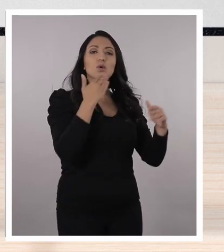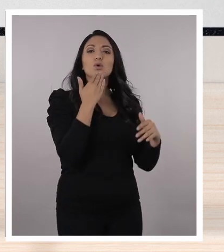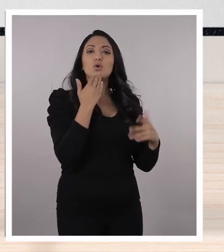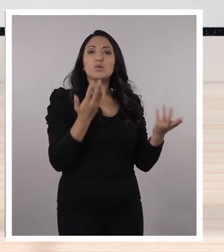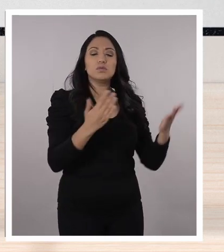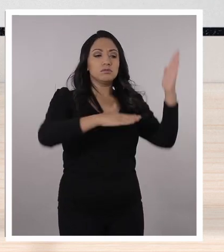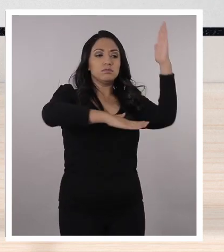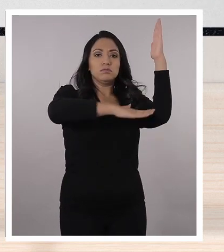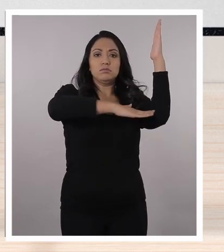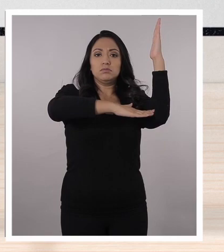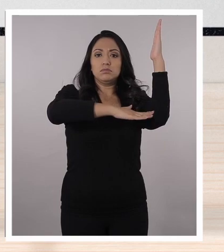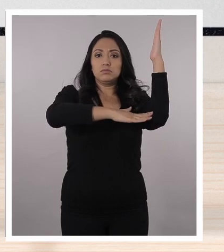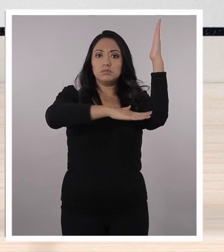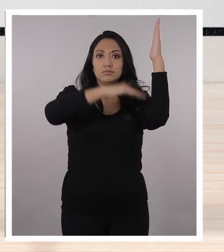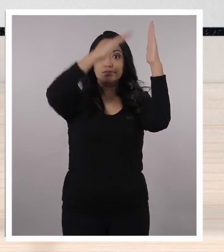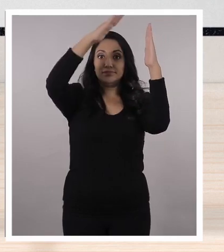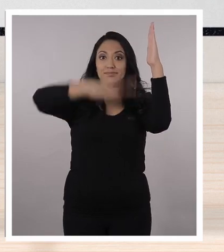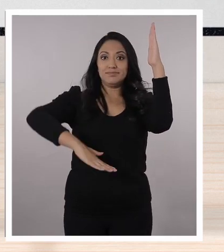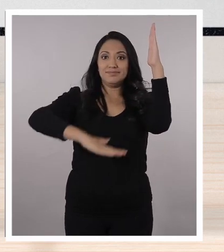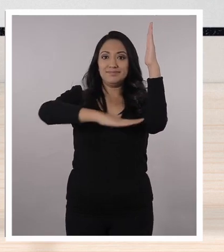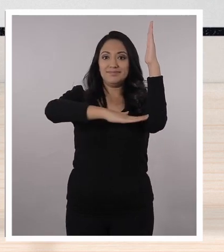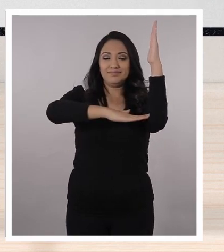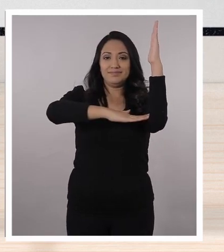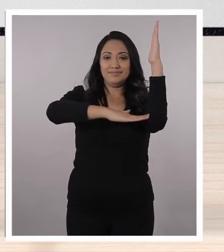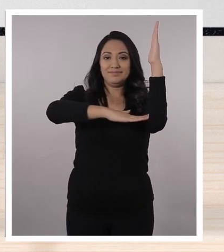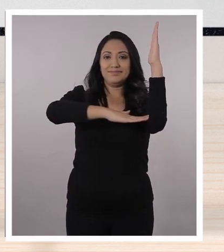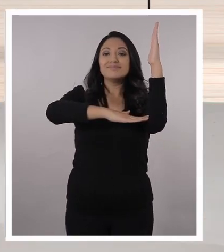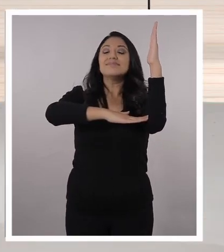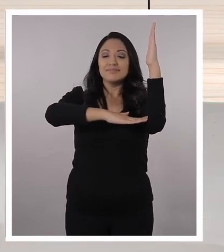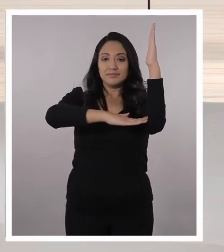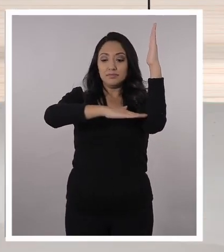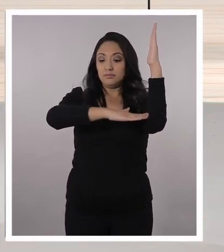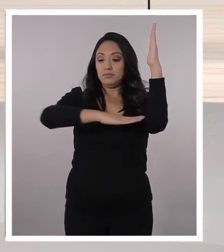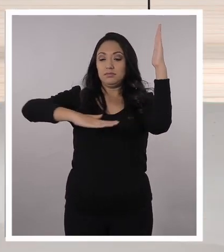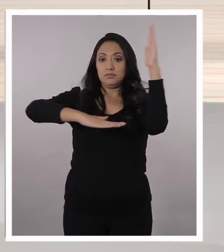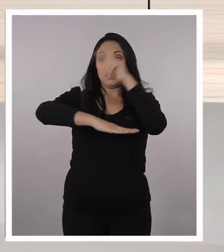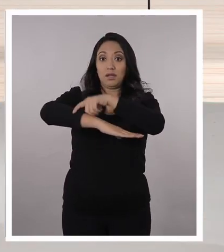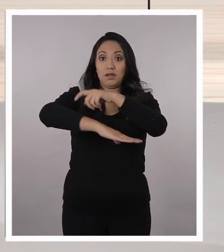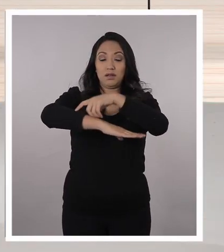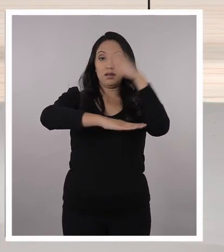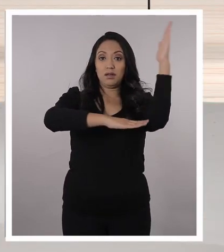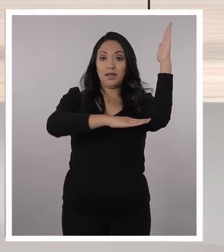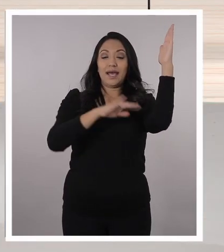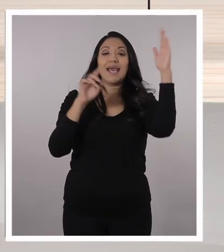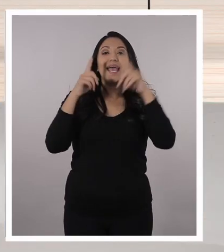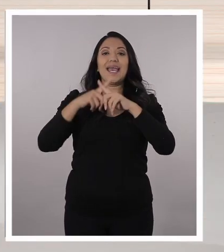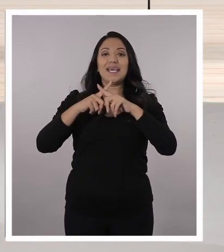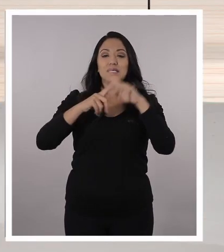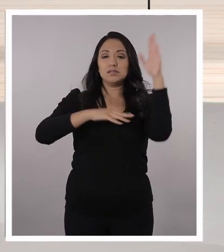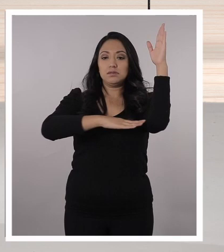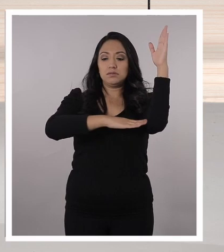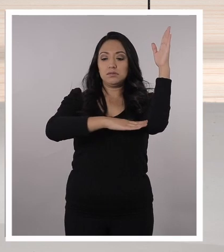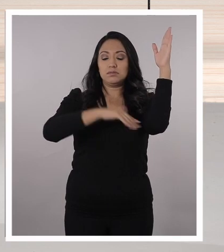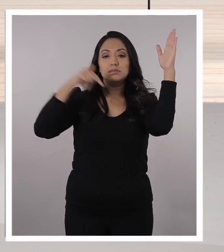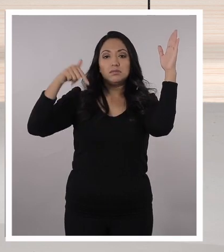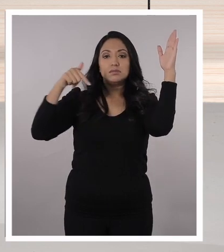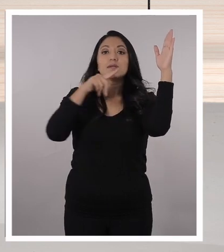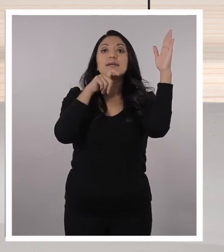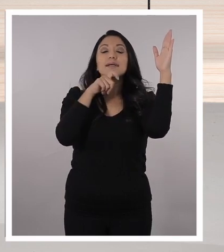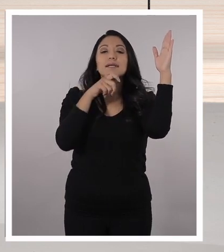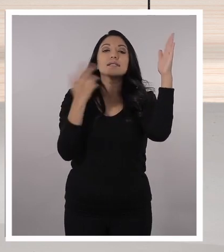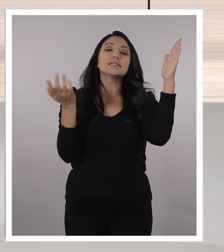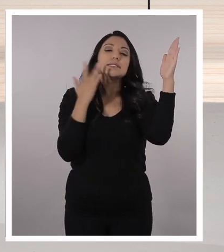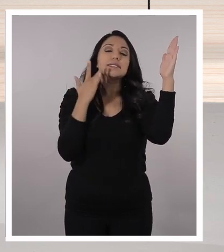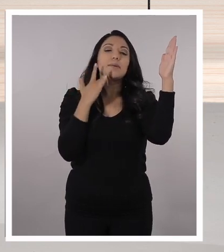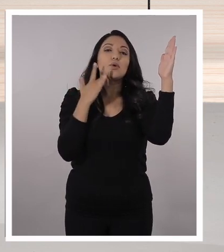barras, debemos siempre tener listo nuestro plano cartesiano. En el eje de las X, ¿qué va a ir? La variable de investigación, que en este